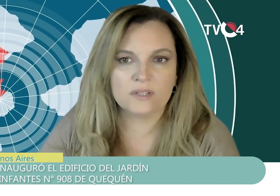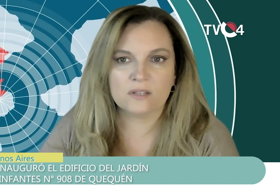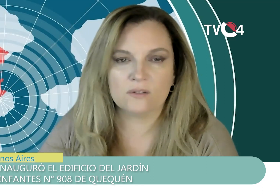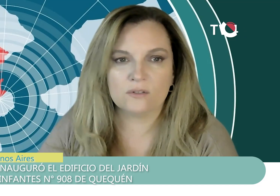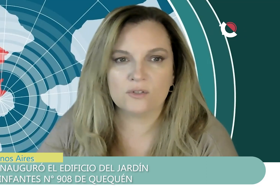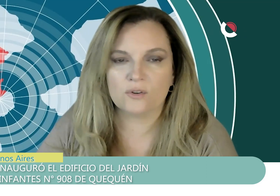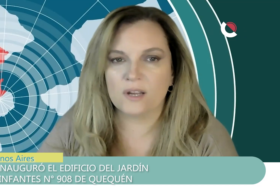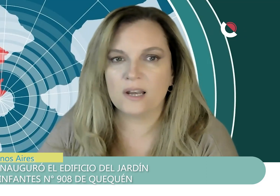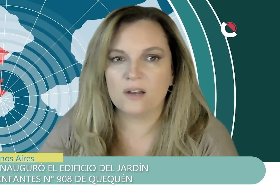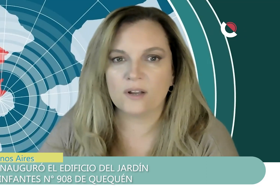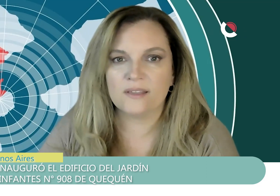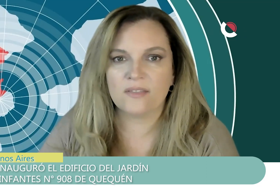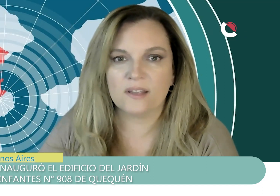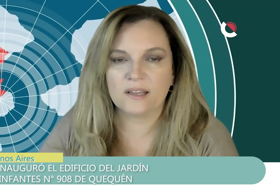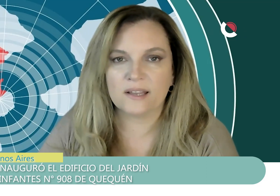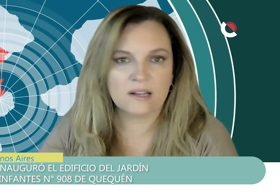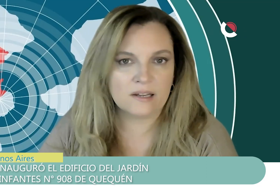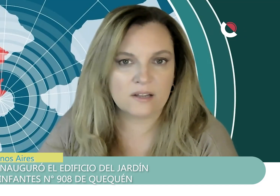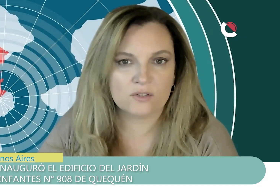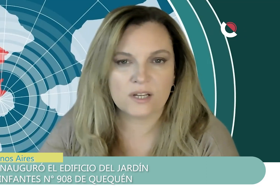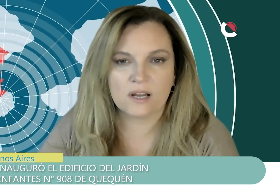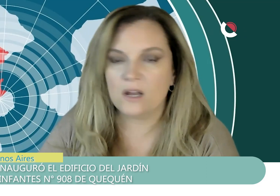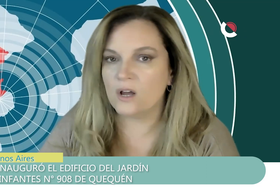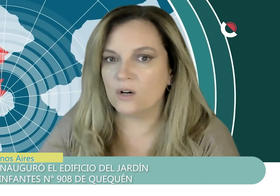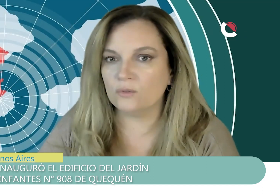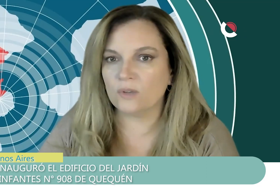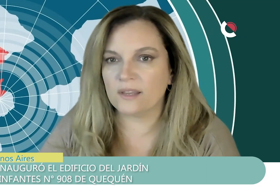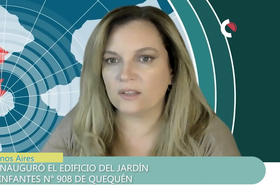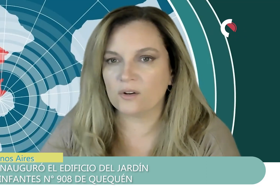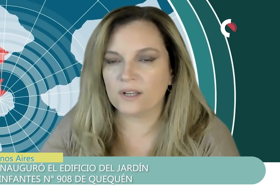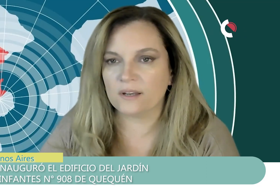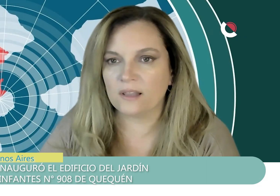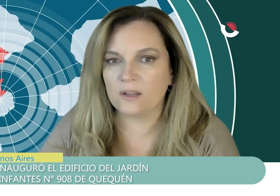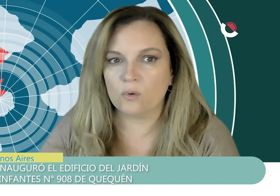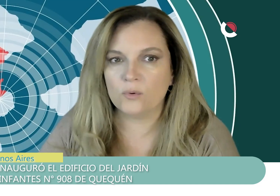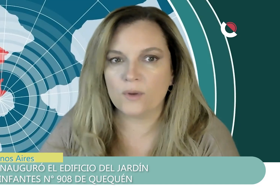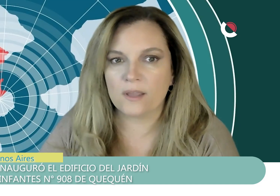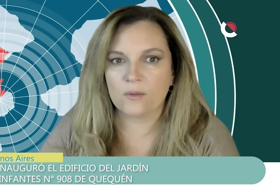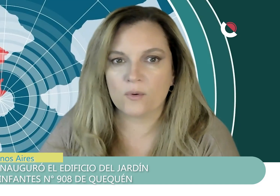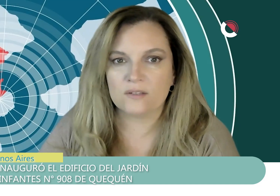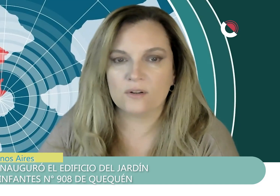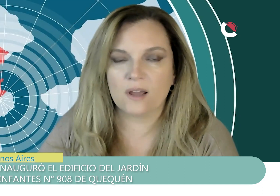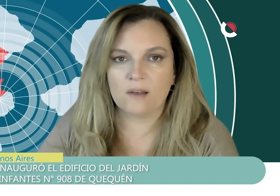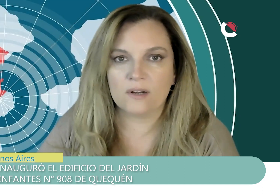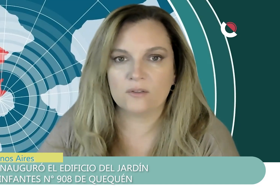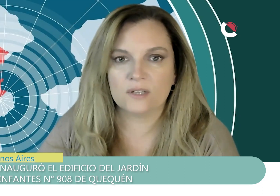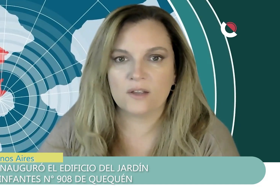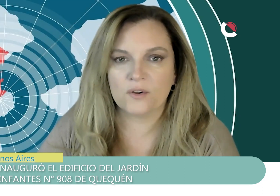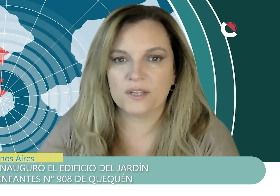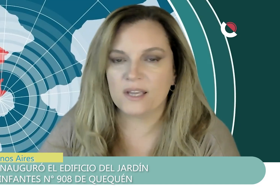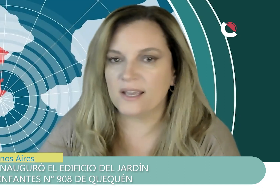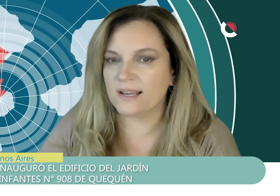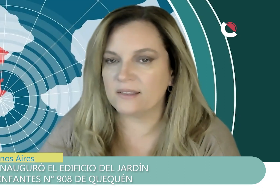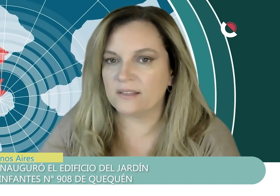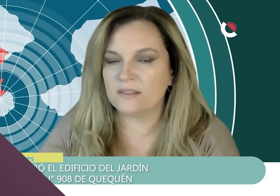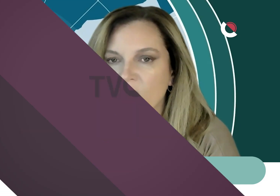número 908 en la localidad de Quequén, Necochea, junto al director general de Cultura y Educación, Alberto